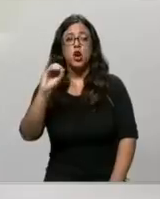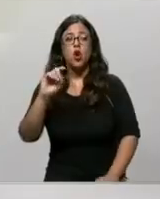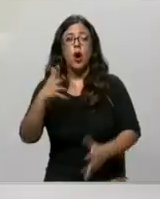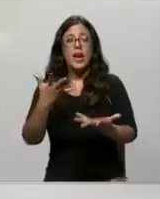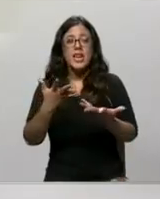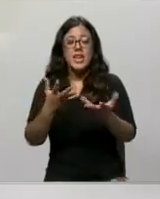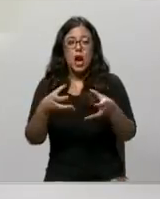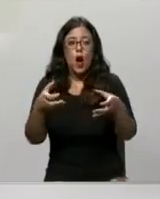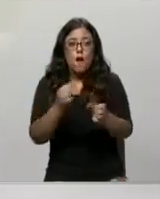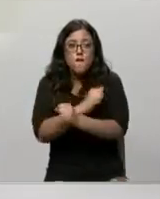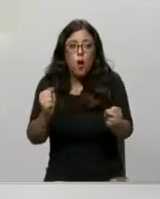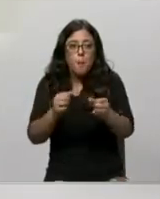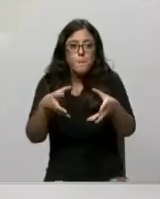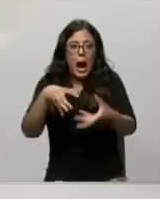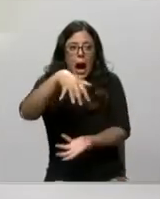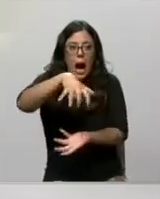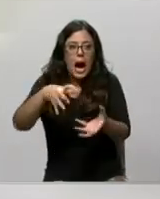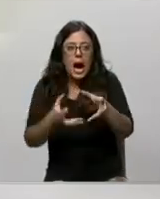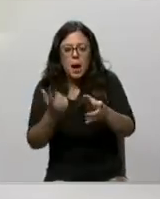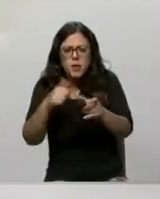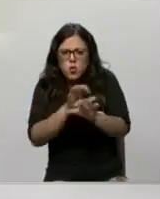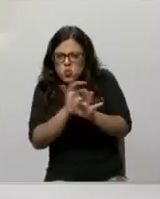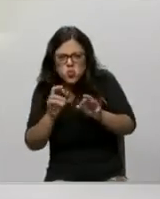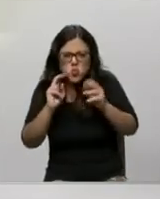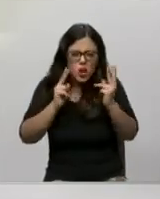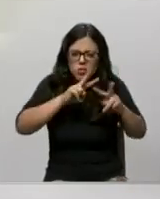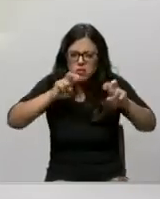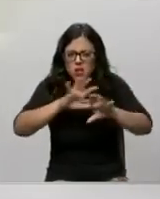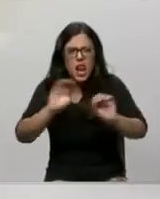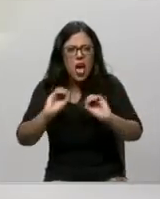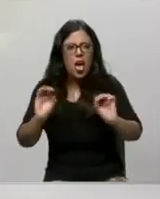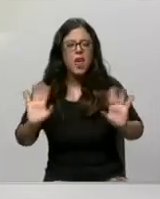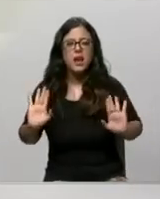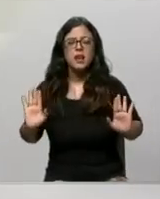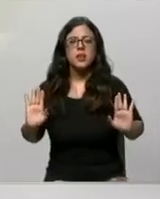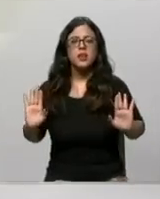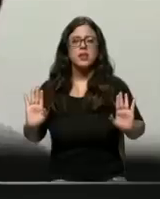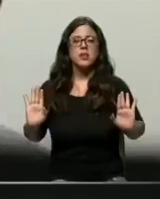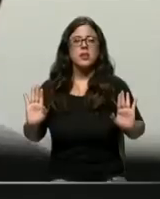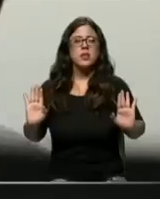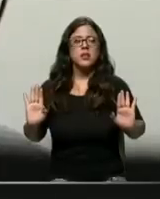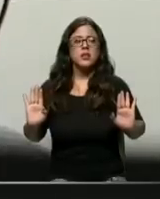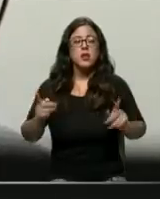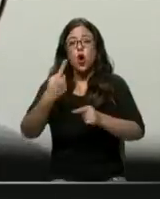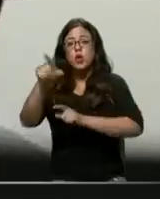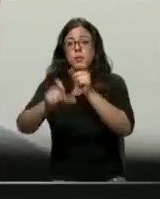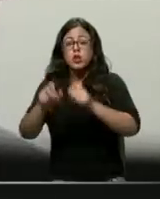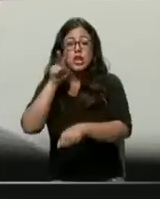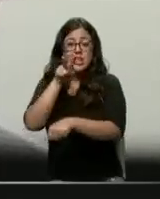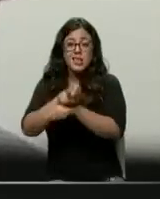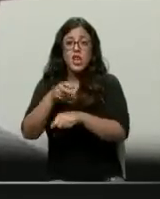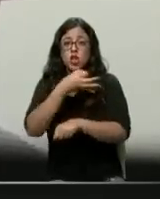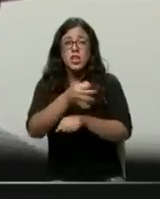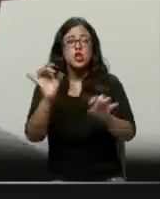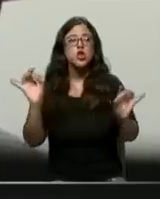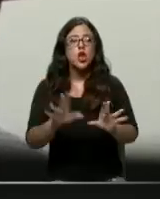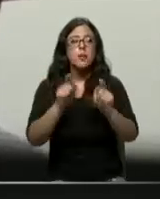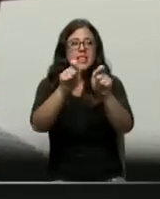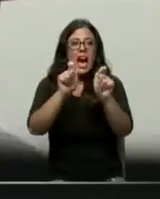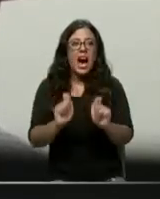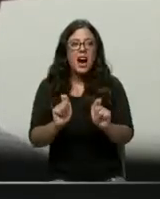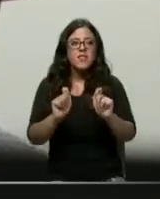bomba, lo cual obviamente nunca se encontró la bomba, nunca pasó nada, sino que todos los otros testigos coinciden en que eran en realidad